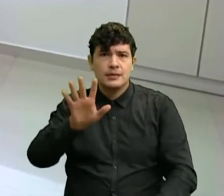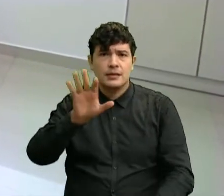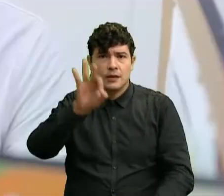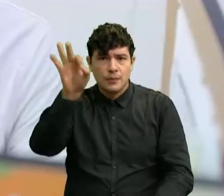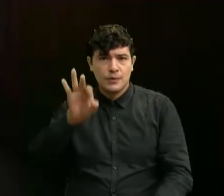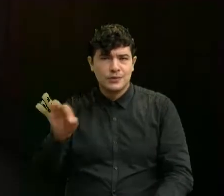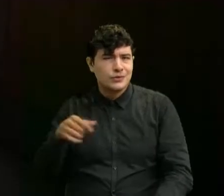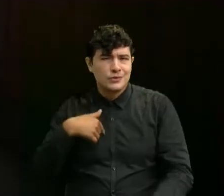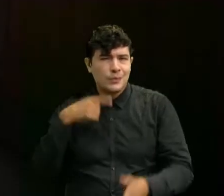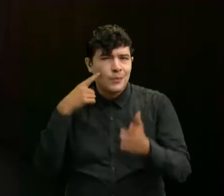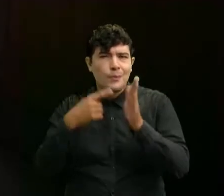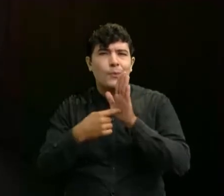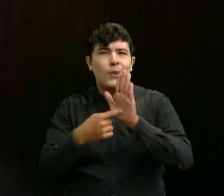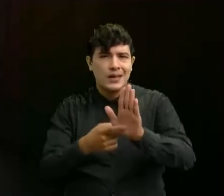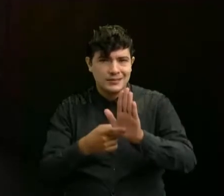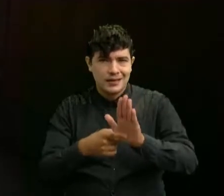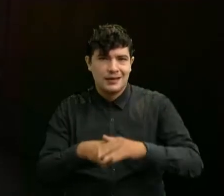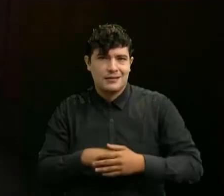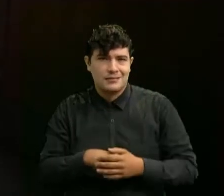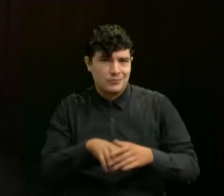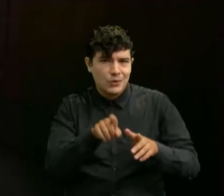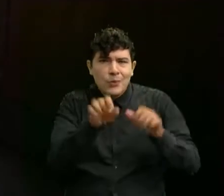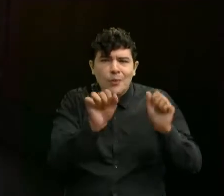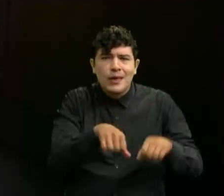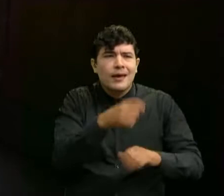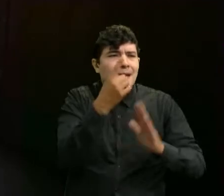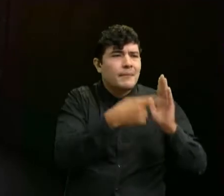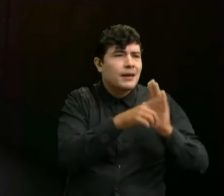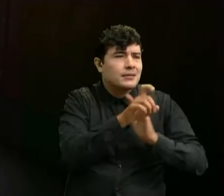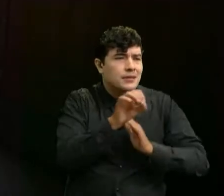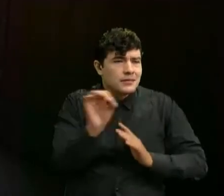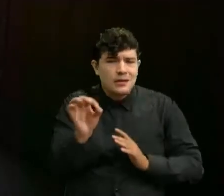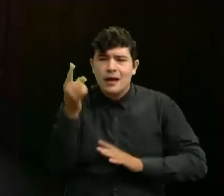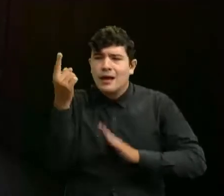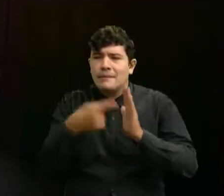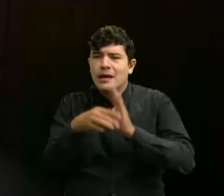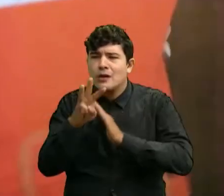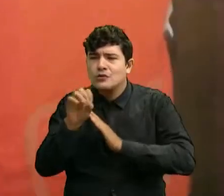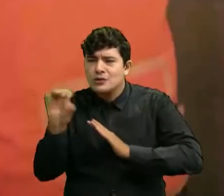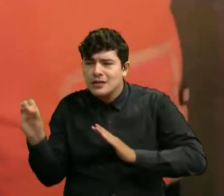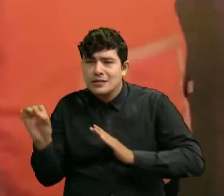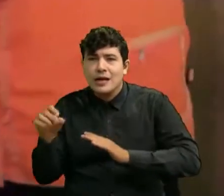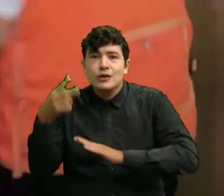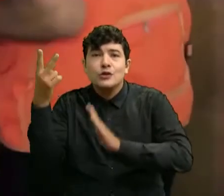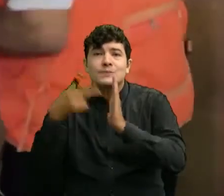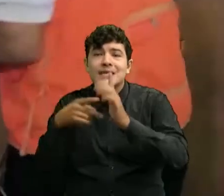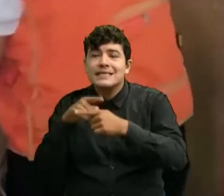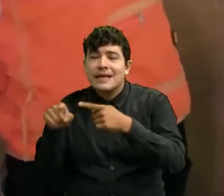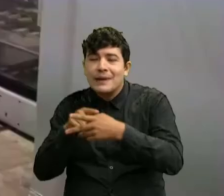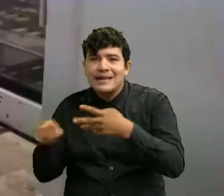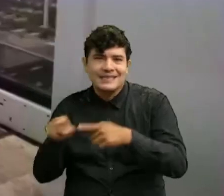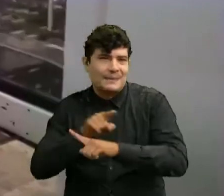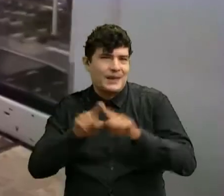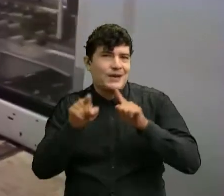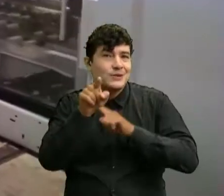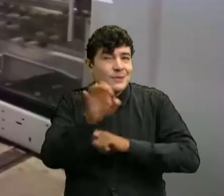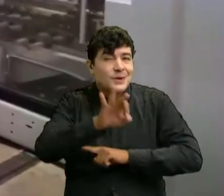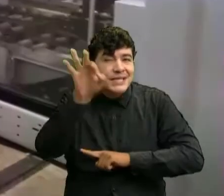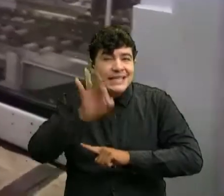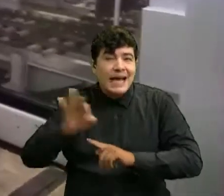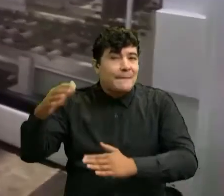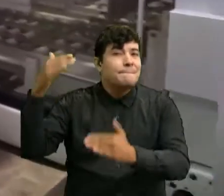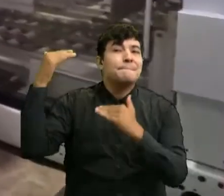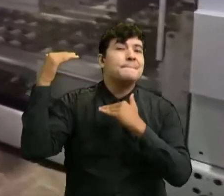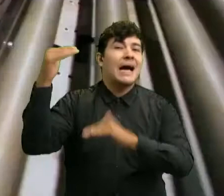quiero mostrar con esto? Que puede mostrar 1.600, 1.800, 2.000 semanas, su porcentaje máximo por invalidez va a